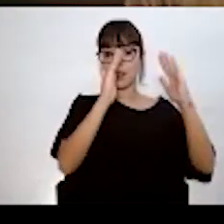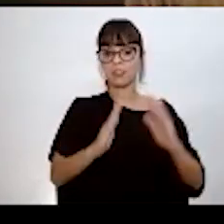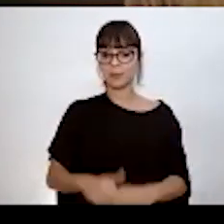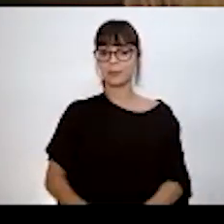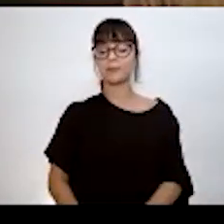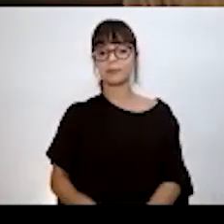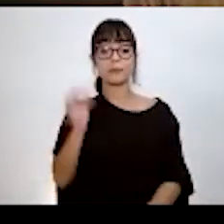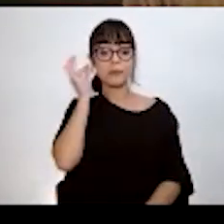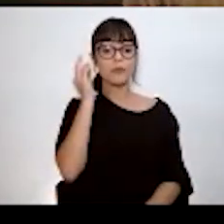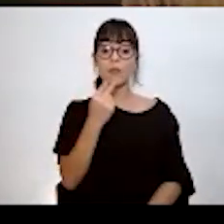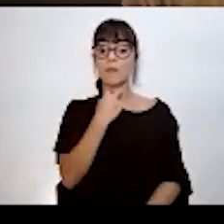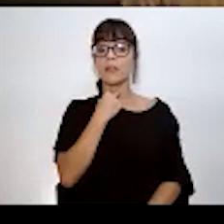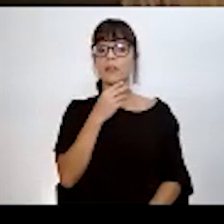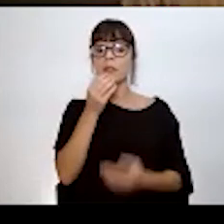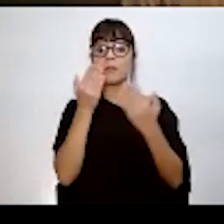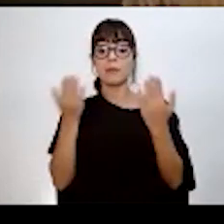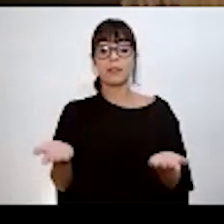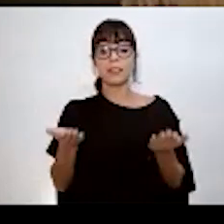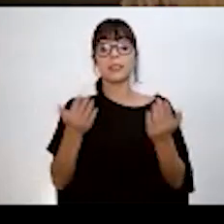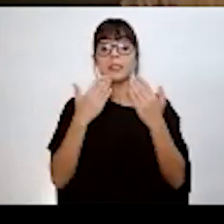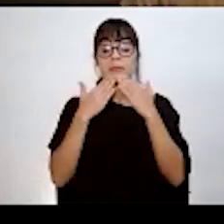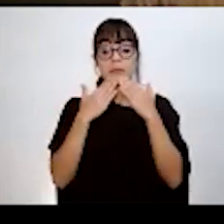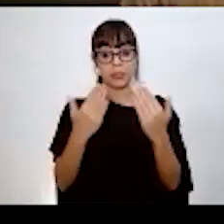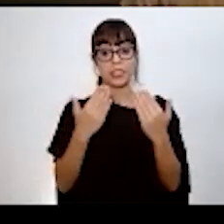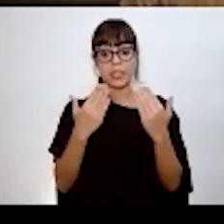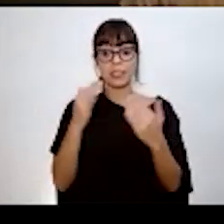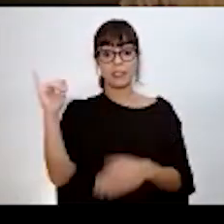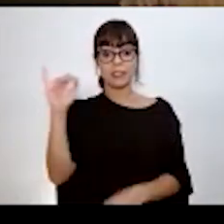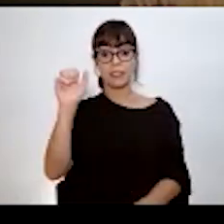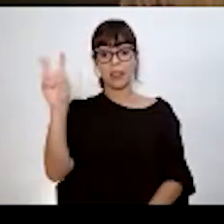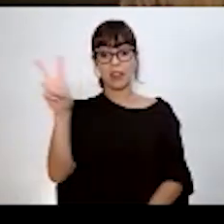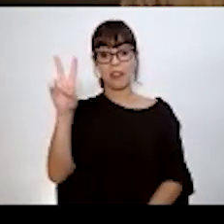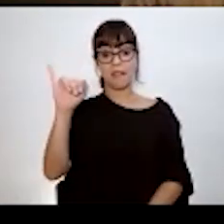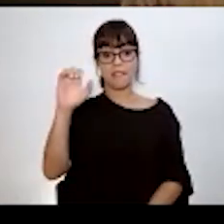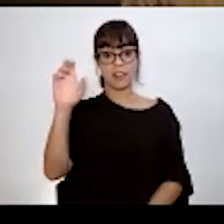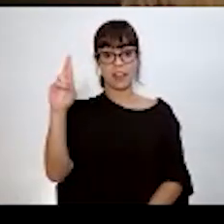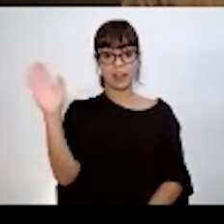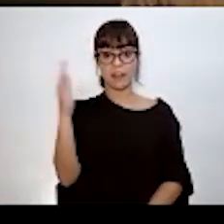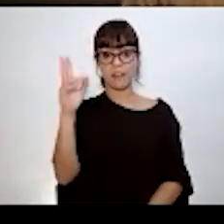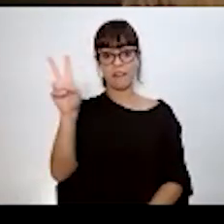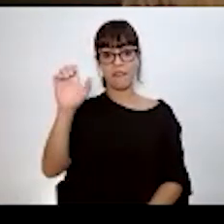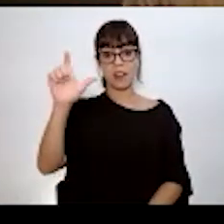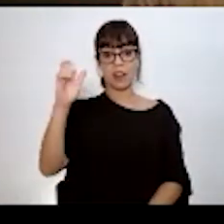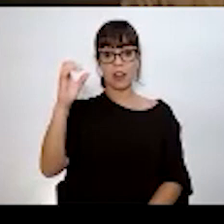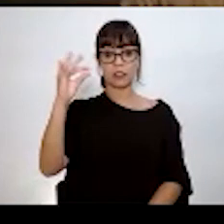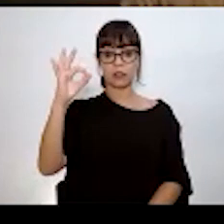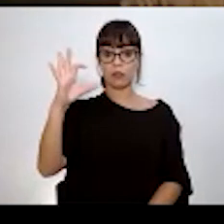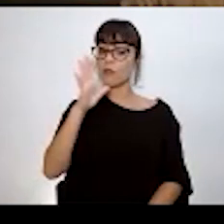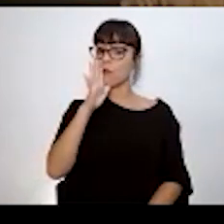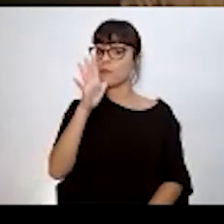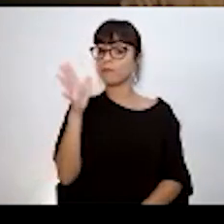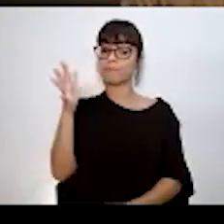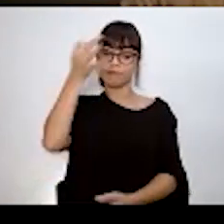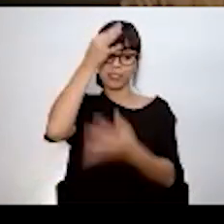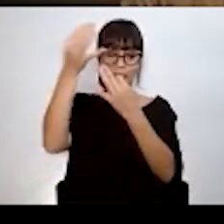Bueno, pues muchísimas gracias a Javier Velasco por haber compartido, pues, todos estos nuevos datos, ¿no?, hoy aquí.